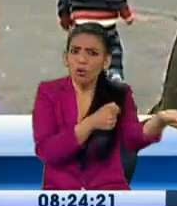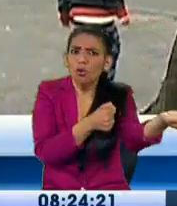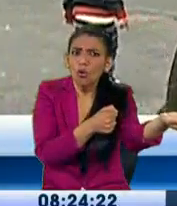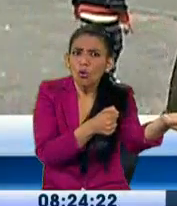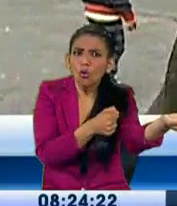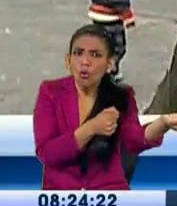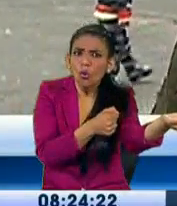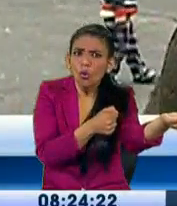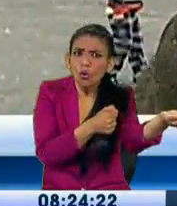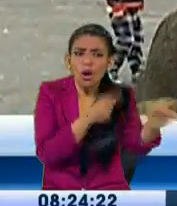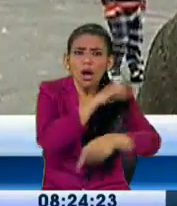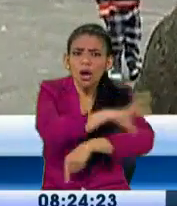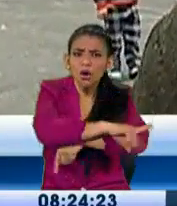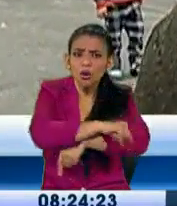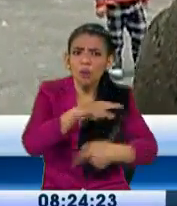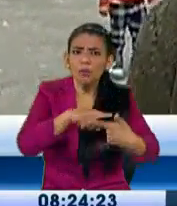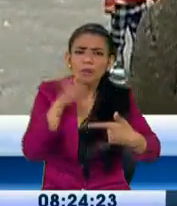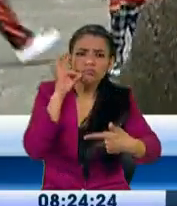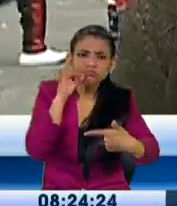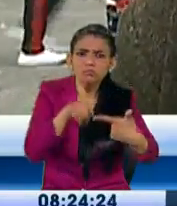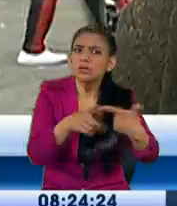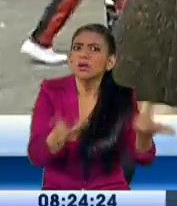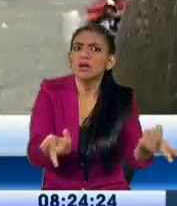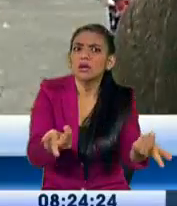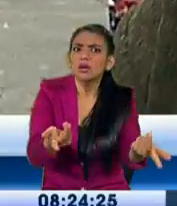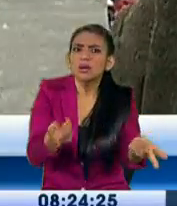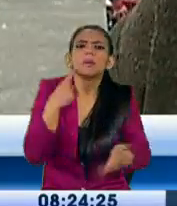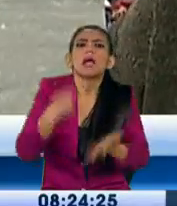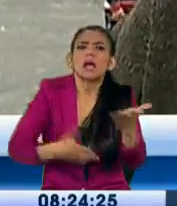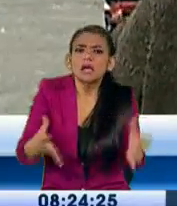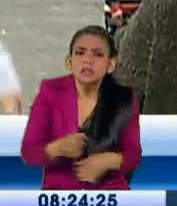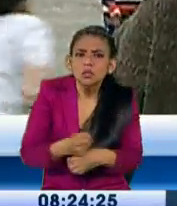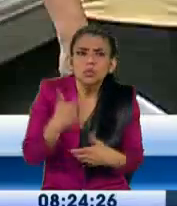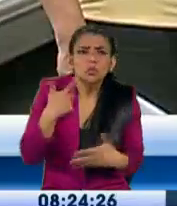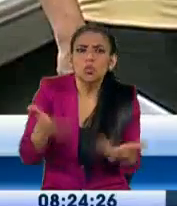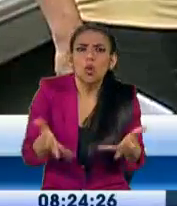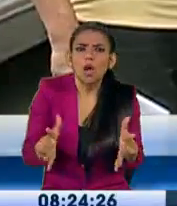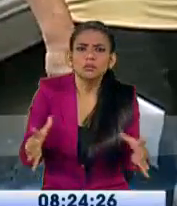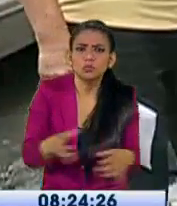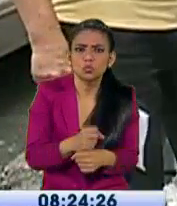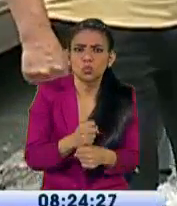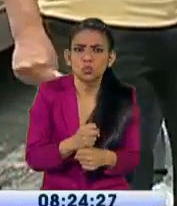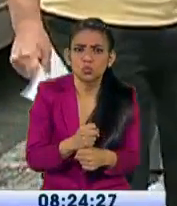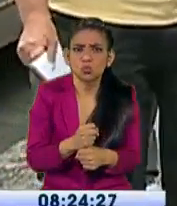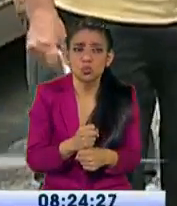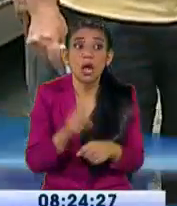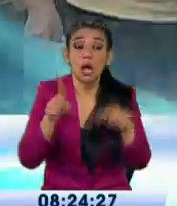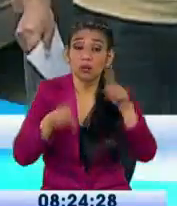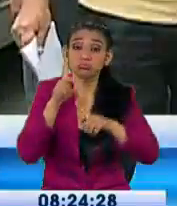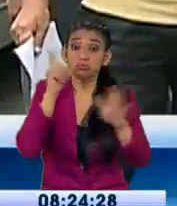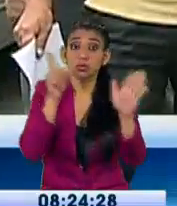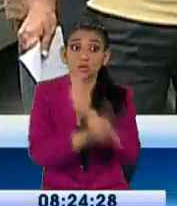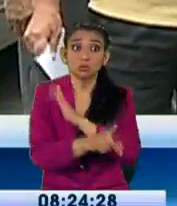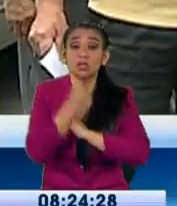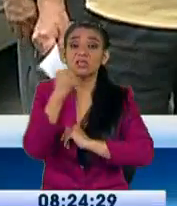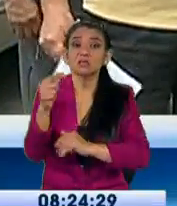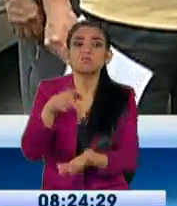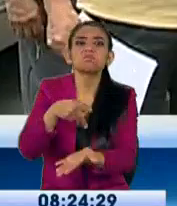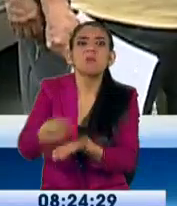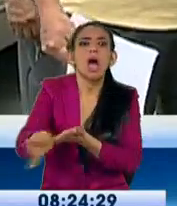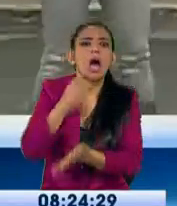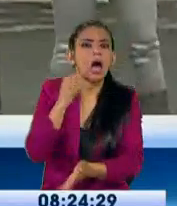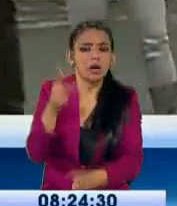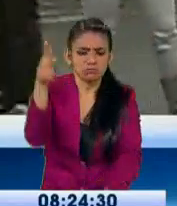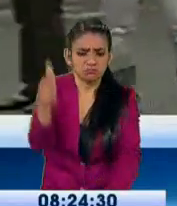los roban de los que se drogan Y entonces de qué seguridad están hablando hay quien inclusive denuncia sentirse obligada a pagar para poder